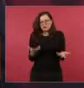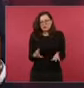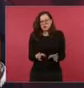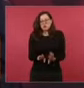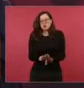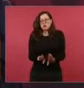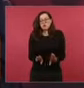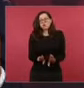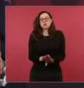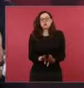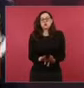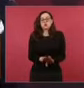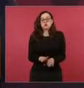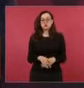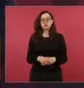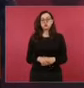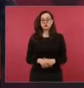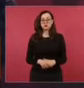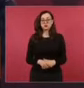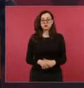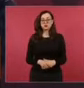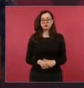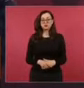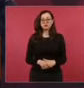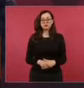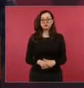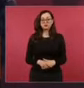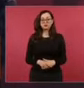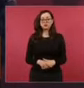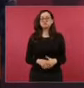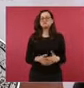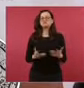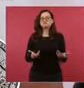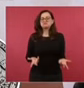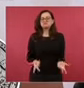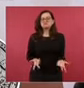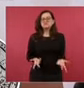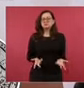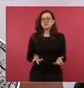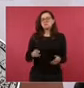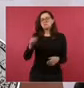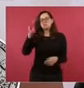Hay que ver si se puede distribuir por distrito,